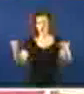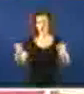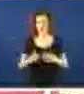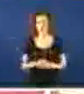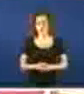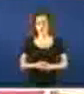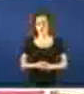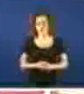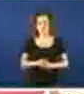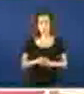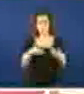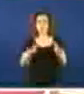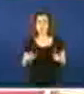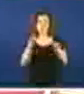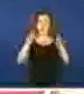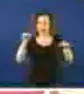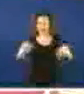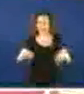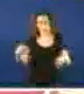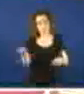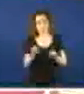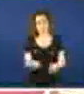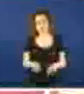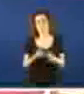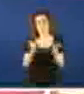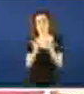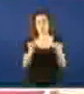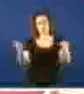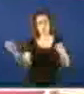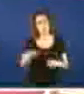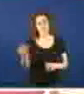A que queiran, pero neste caso ten que abandonar o pleno.